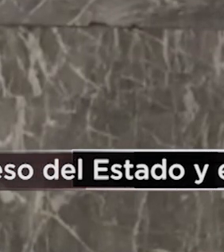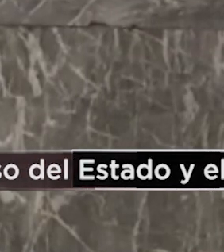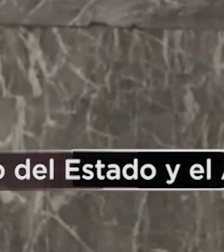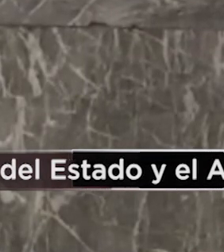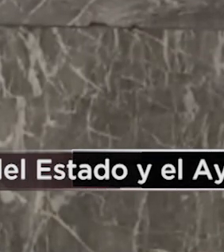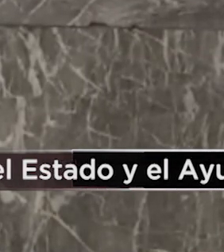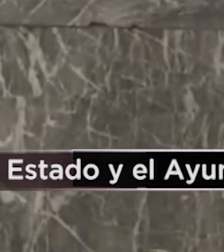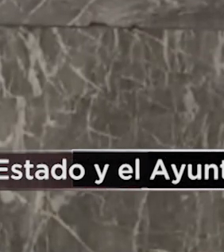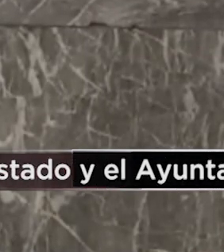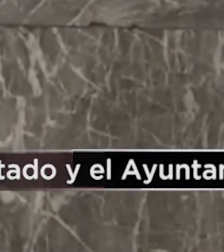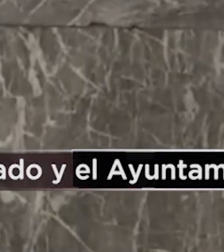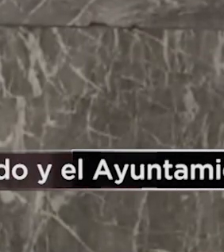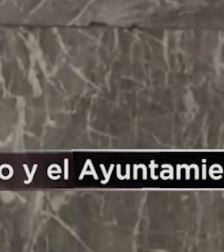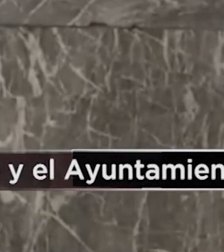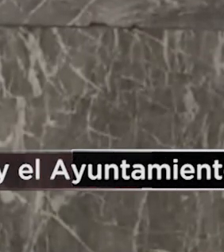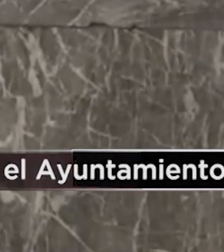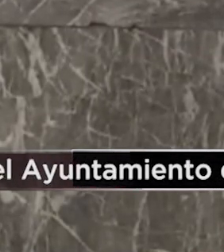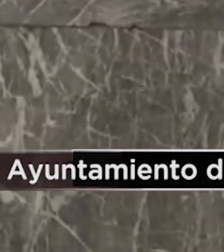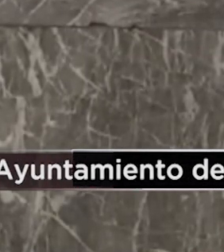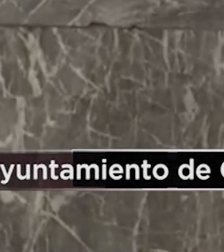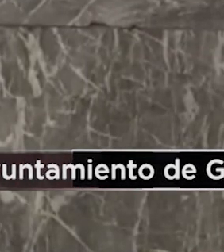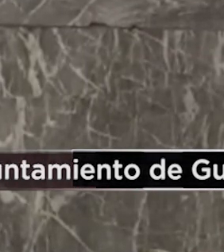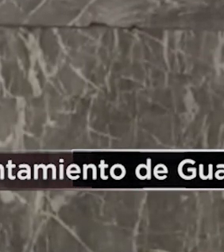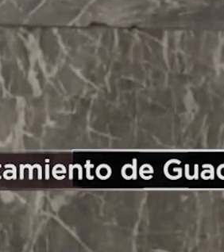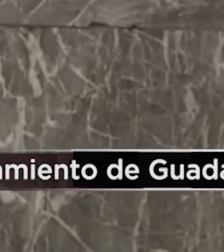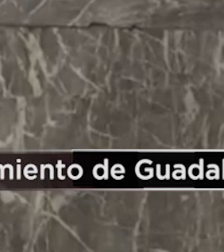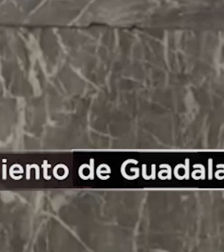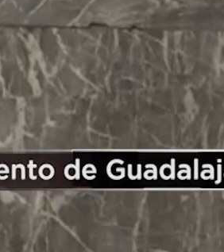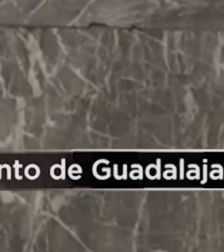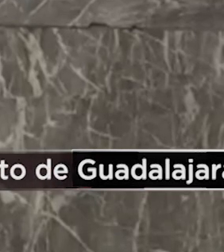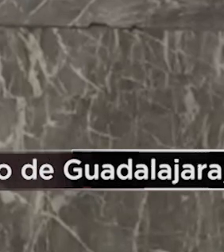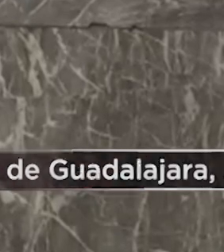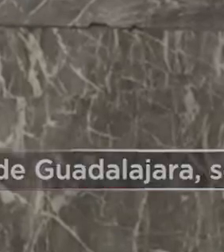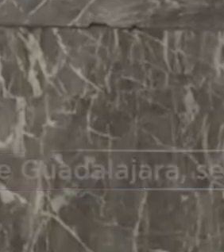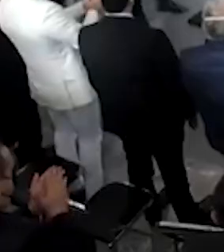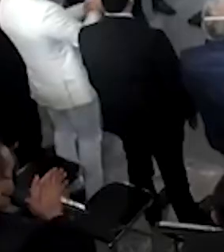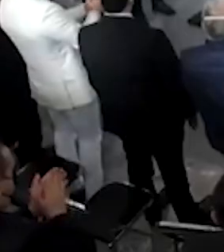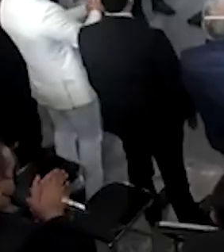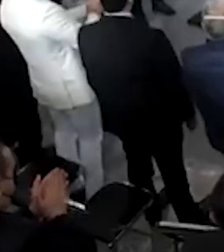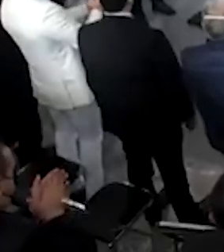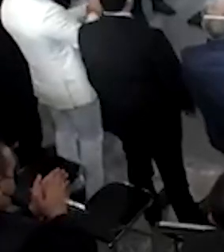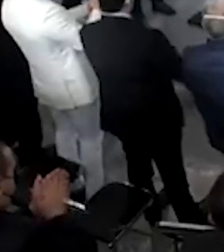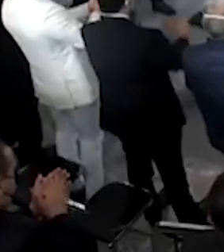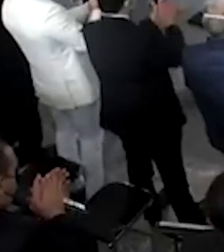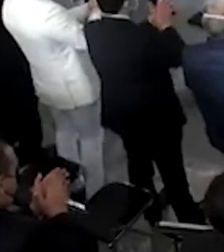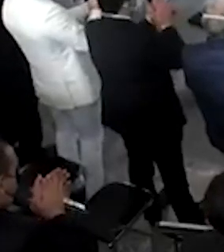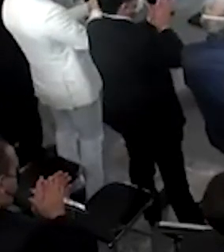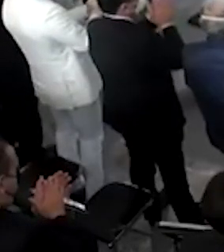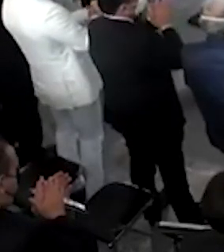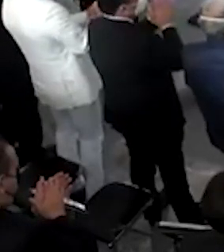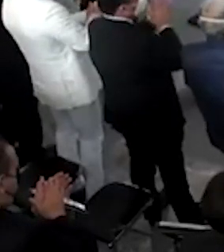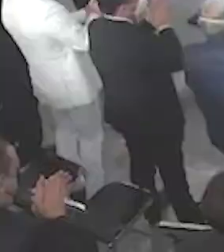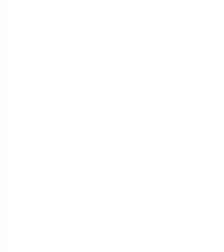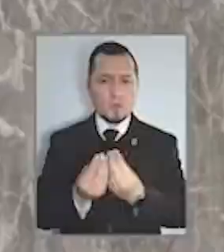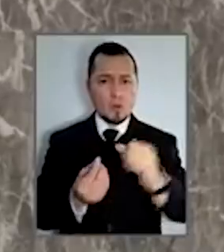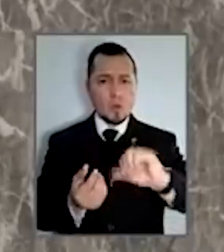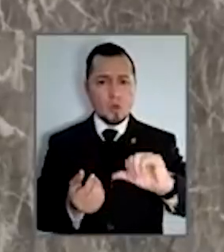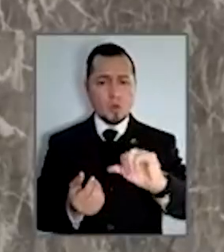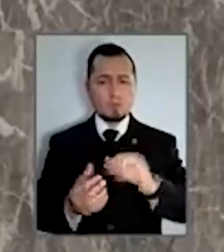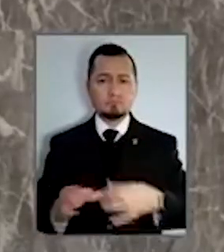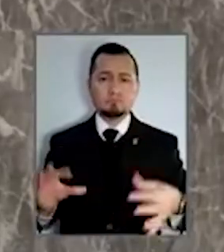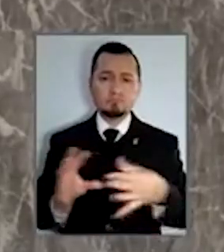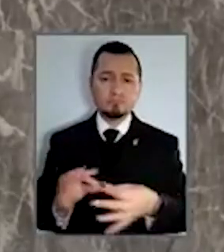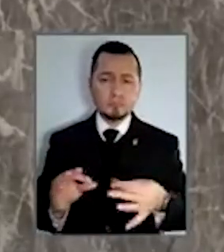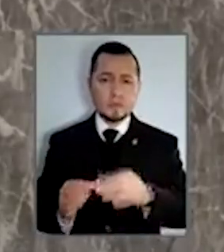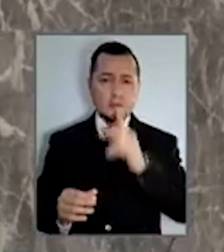legado. Visiblemente consternado, Miguel Castro habló sobre el gran legado que Aristóteles dejó a Jalisco y lo gran padre y amigo que fue el exmandatario. Su